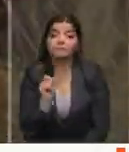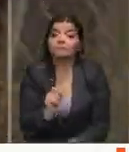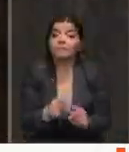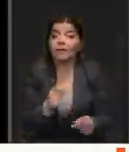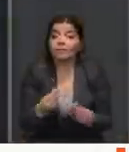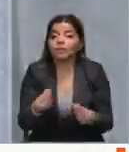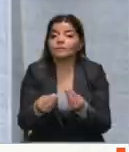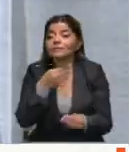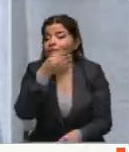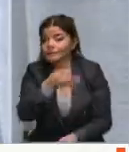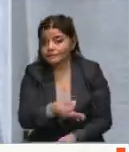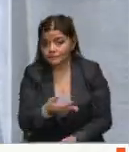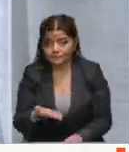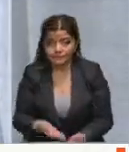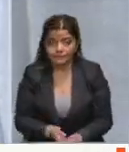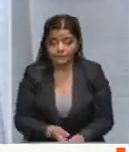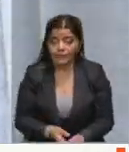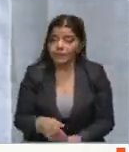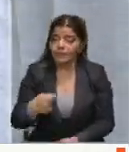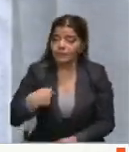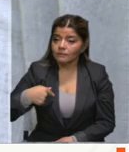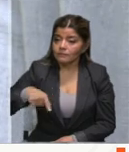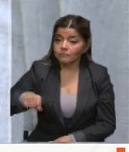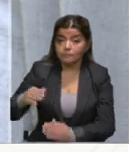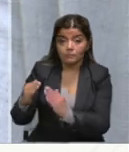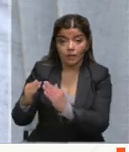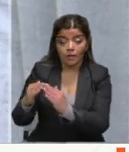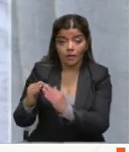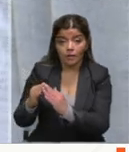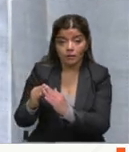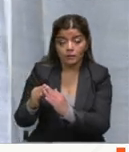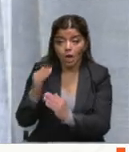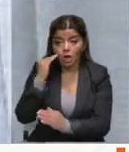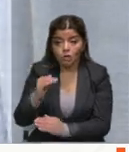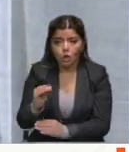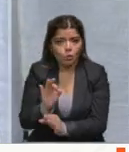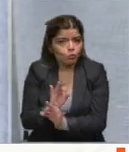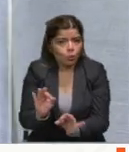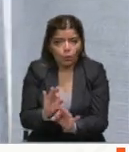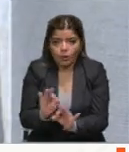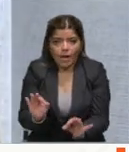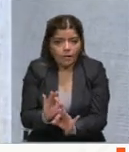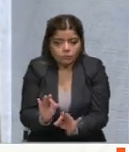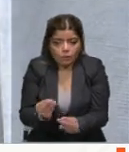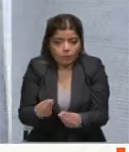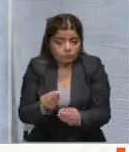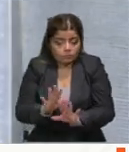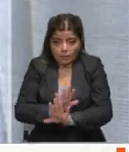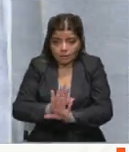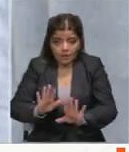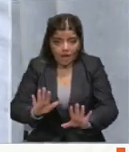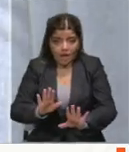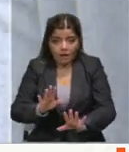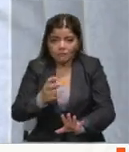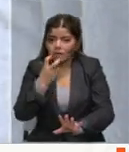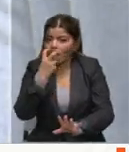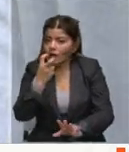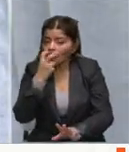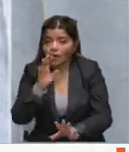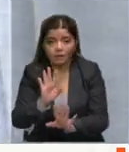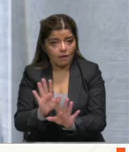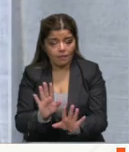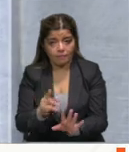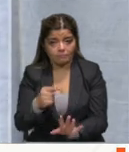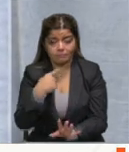esta manera. Y ella iba a mi casa, entraba a mi casa con los niños, pero nunca pasó nada, nunca le hicieron nada, ni un ladrido, ni un daño,